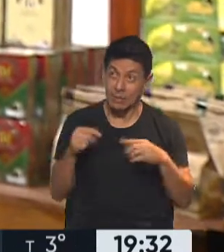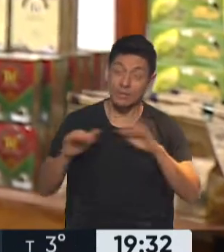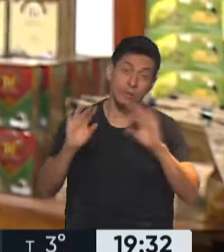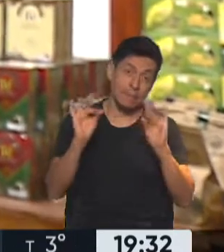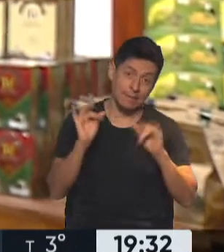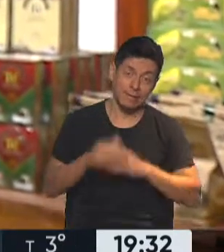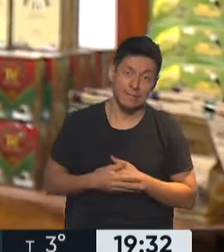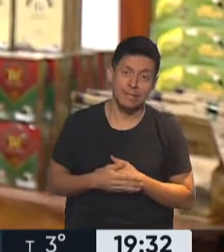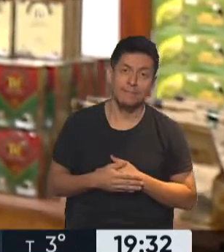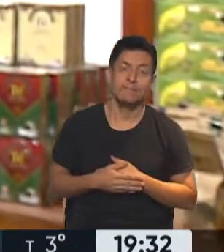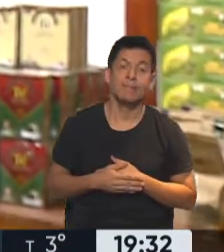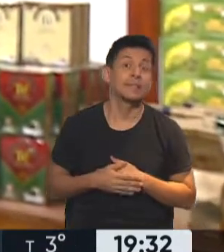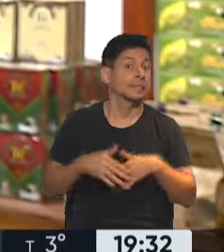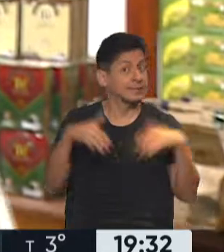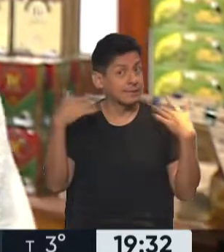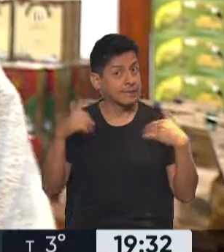en la agenda, pero nosotros...